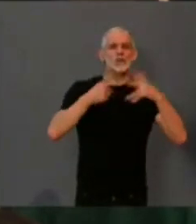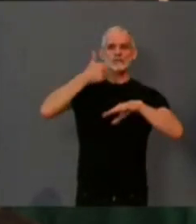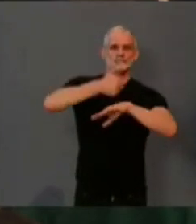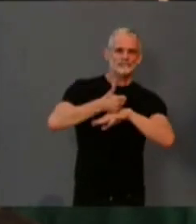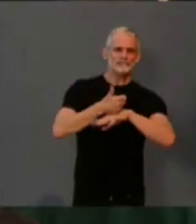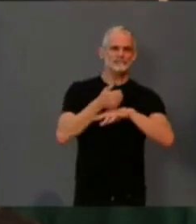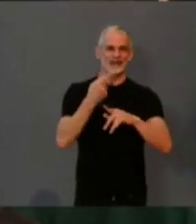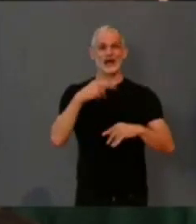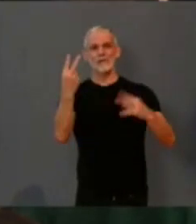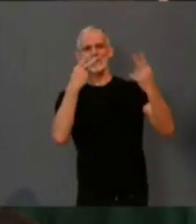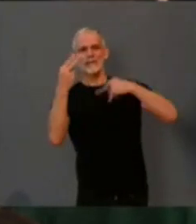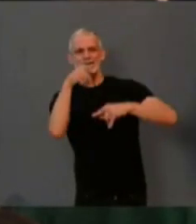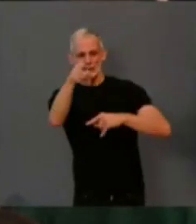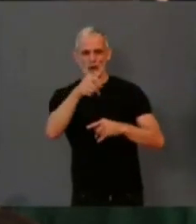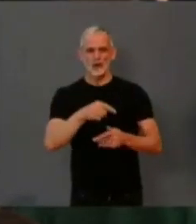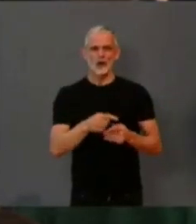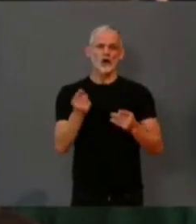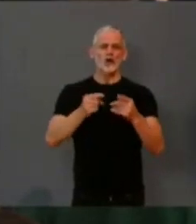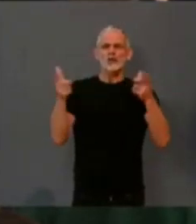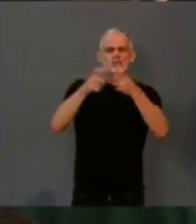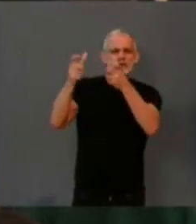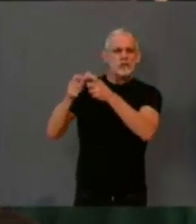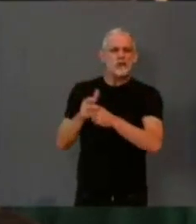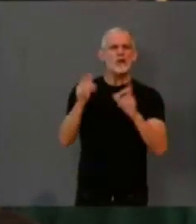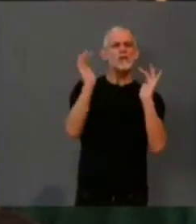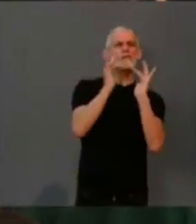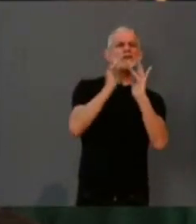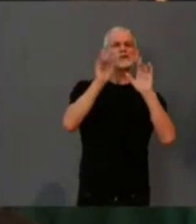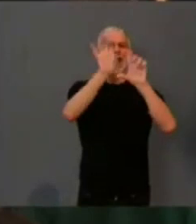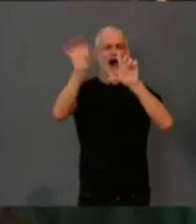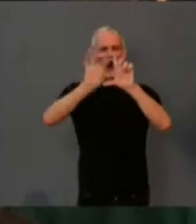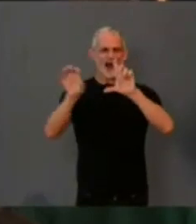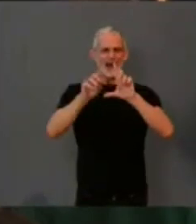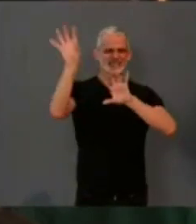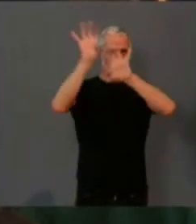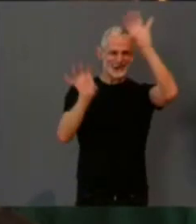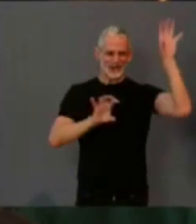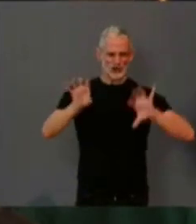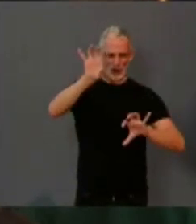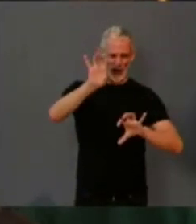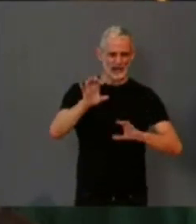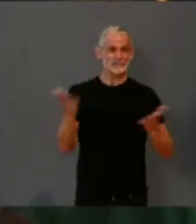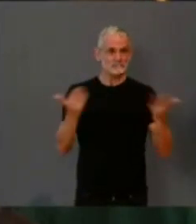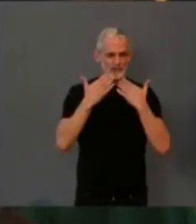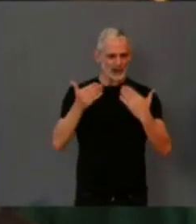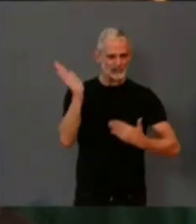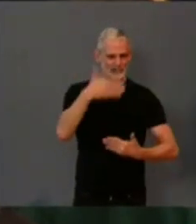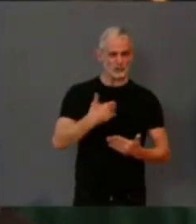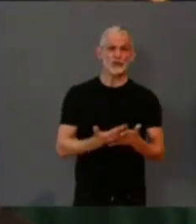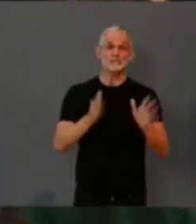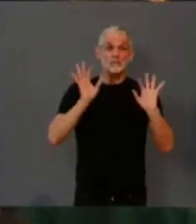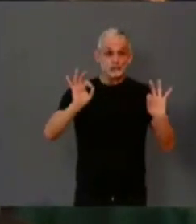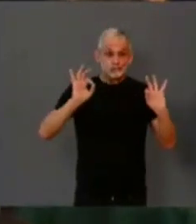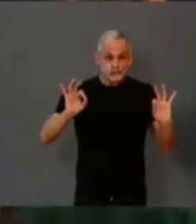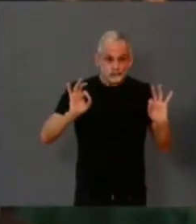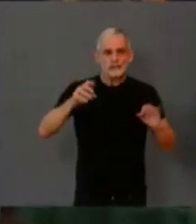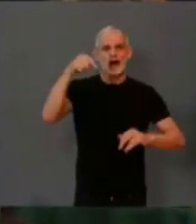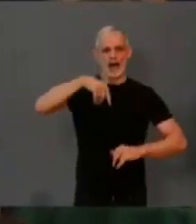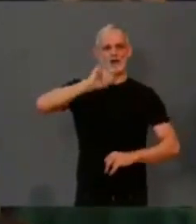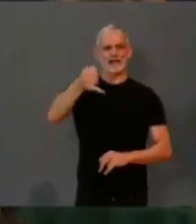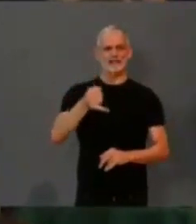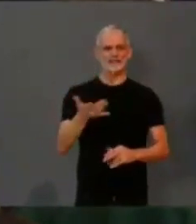pareciera que participaron en los foros virtuales regionales entonces así Ahora